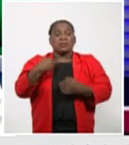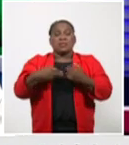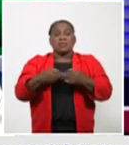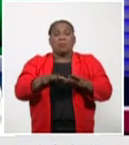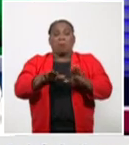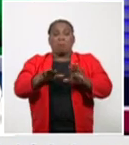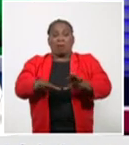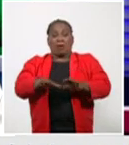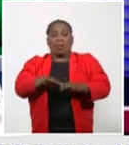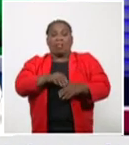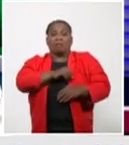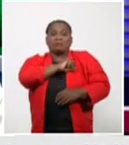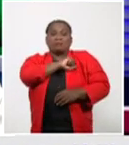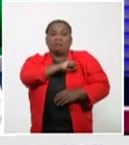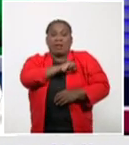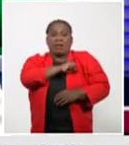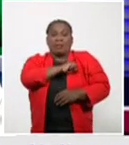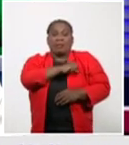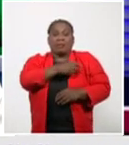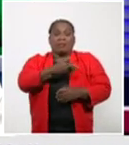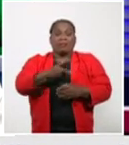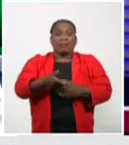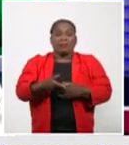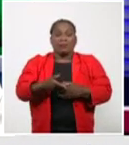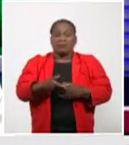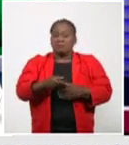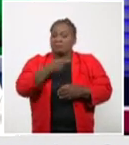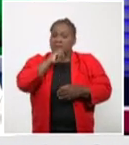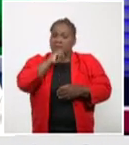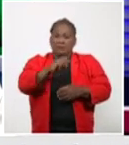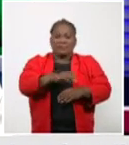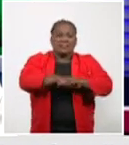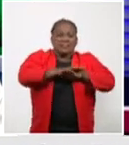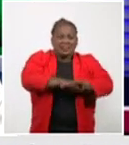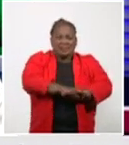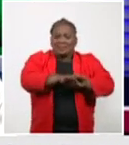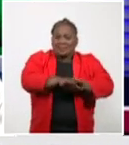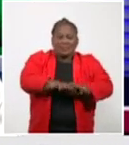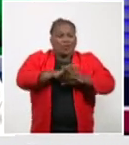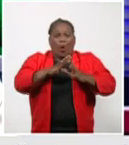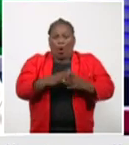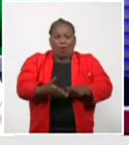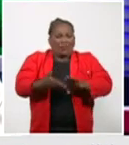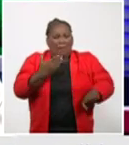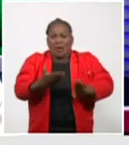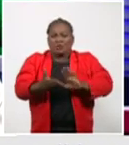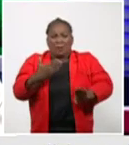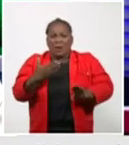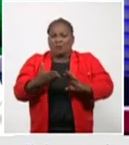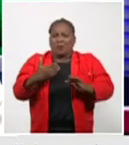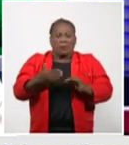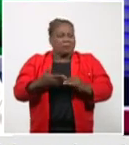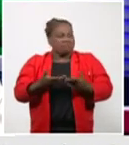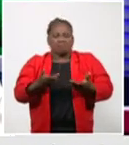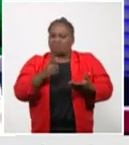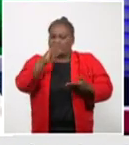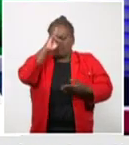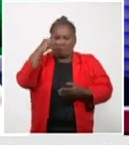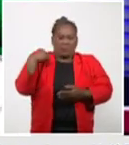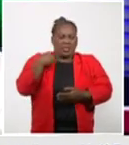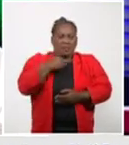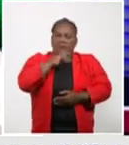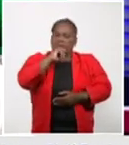en asistolia, de la cual no fue posible su recuperación a pesar de las maniobras realizadas.